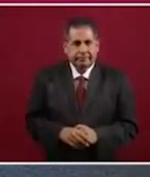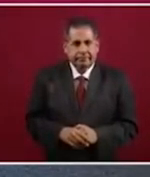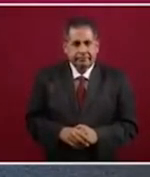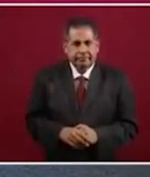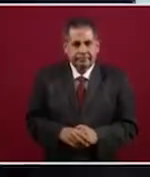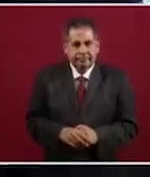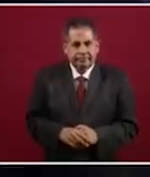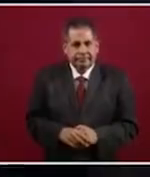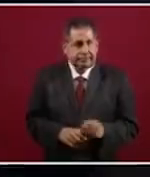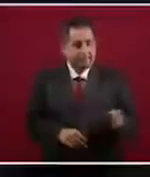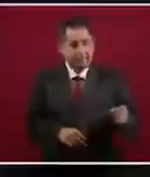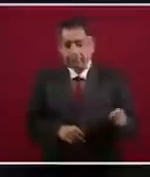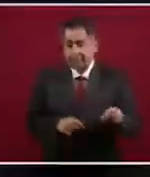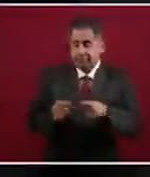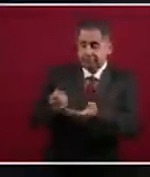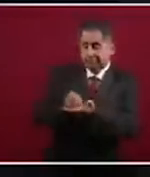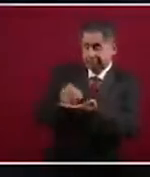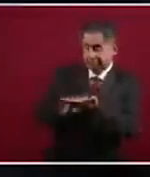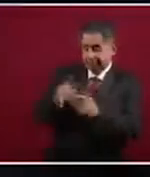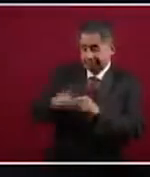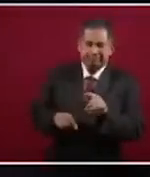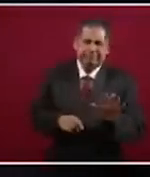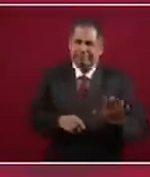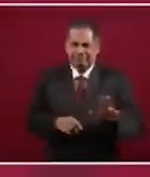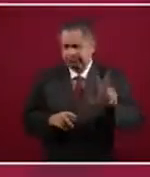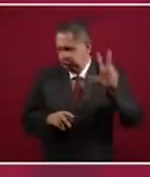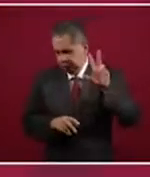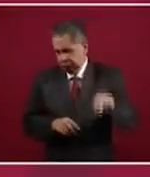ya no va a permitir la gente